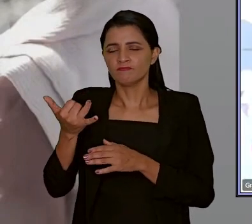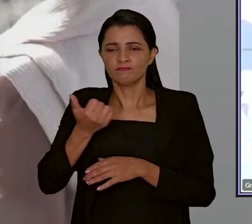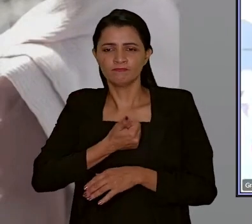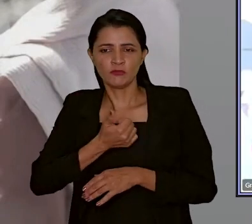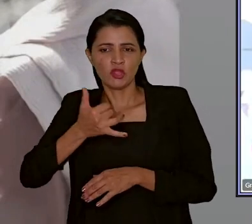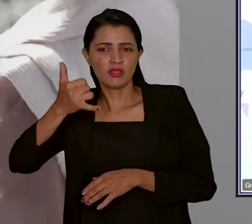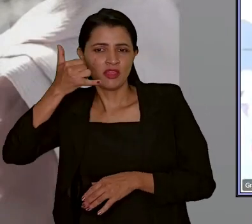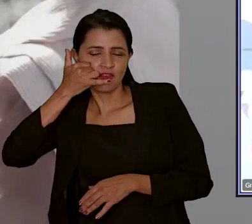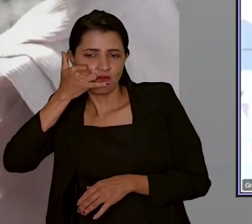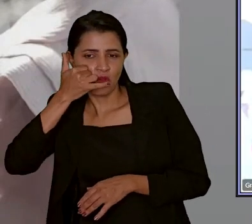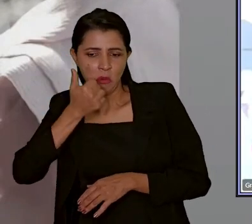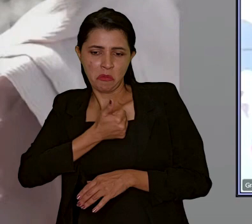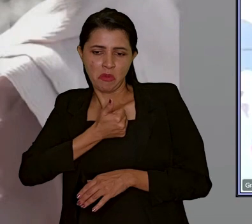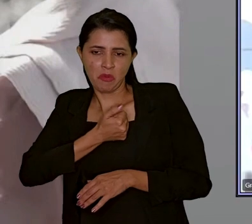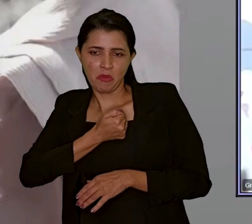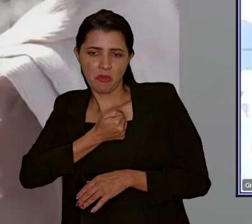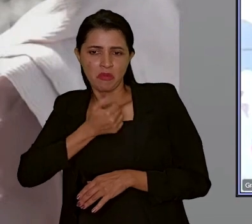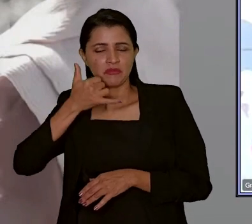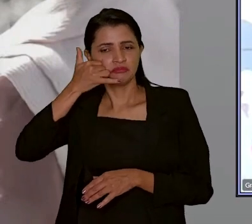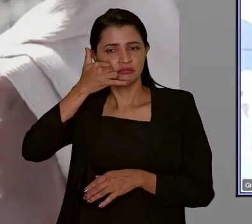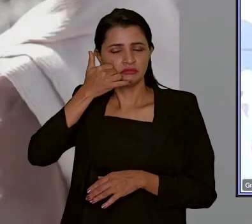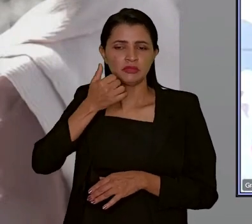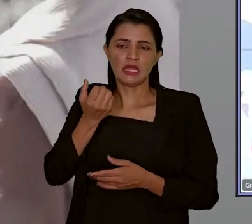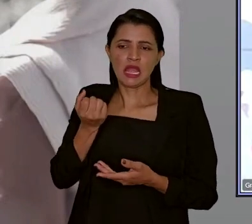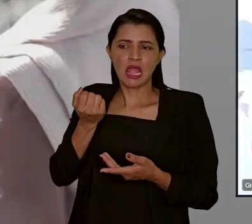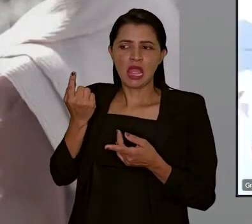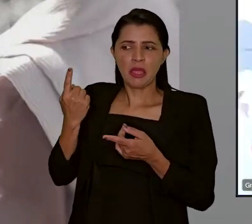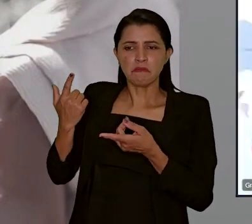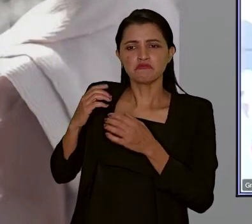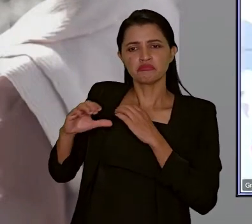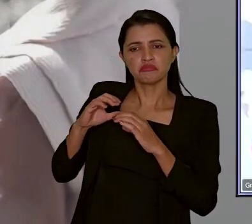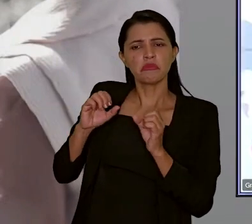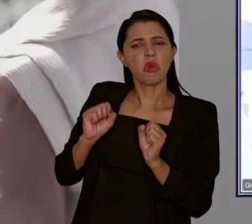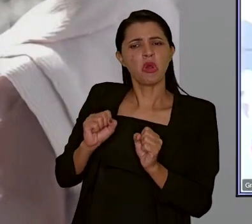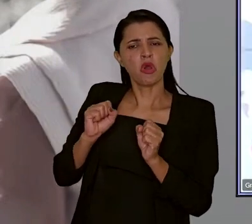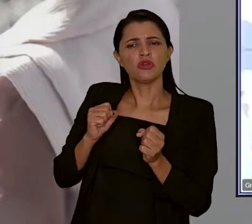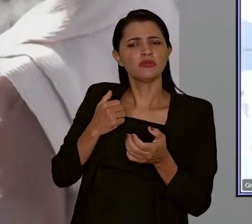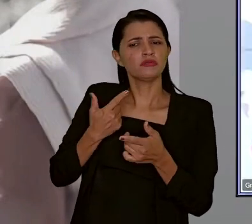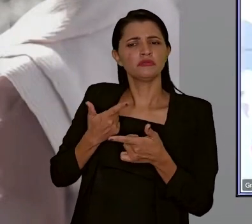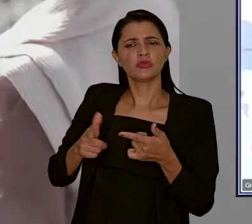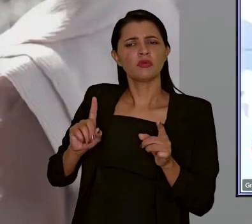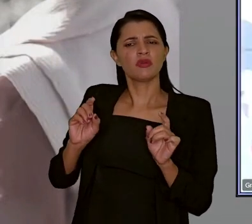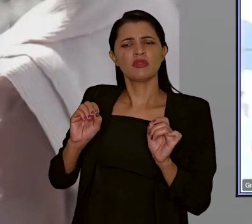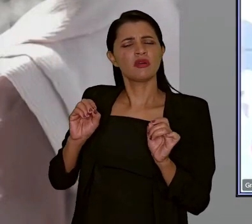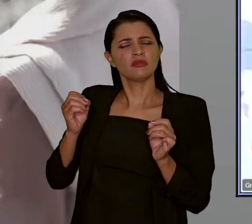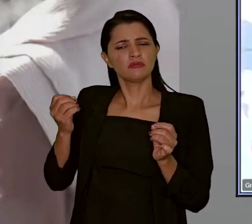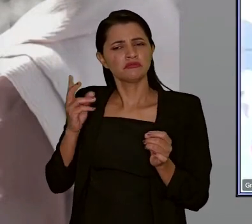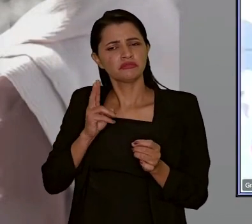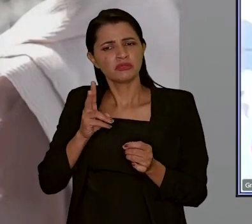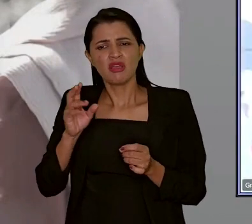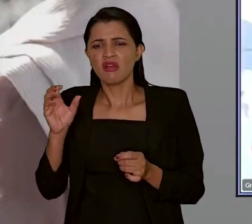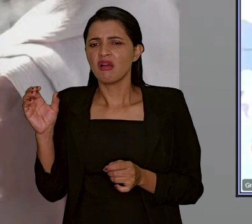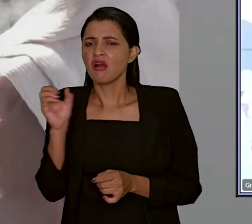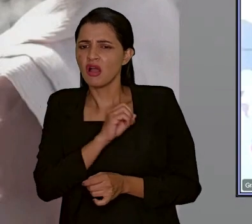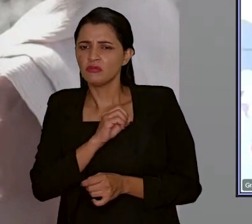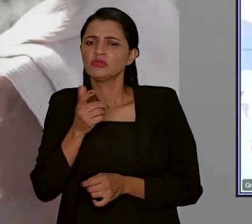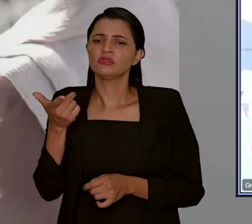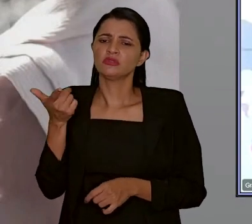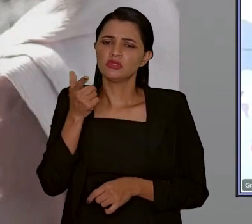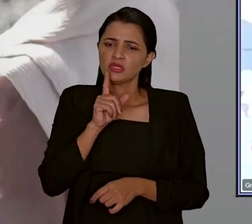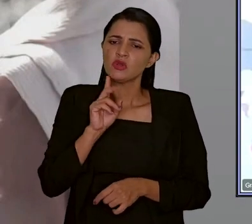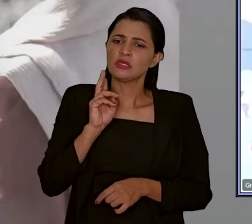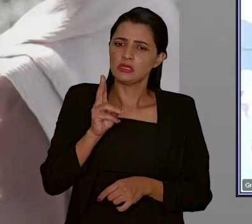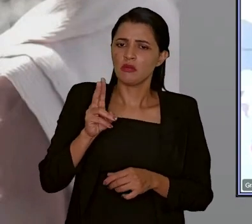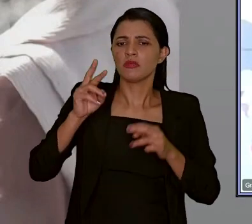comunicarse con el otro juez sin ningún problema y dirimir las cuestiones rápidamente, siempre respetando